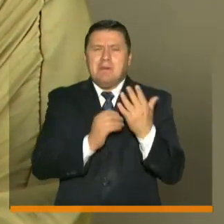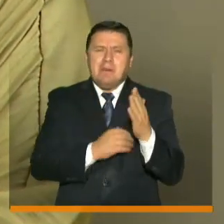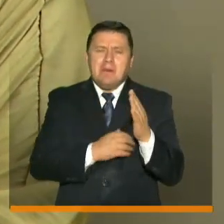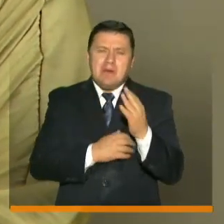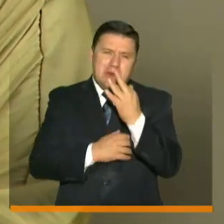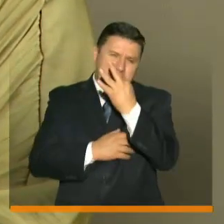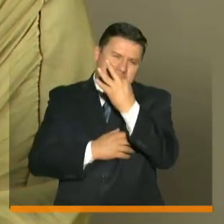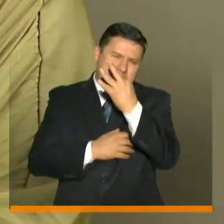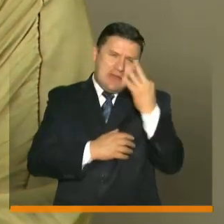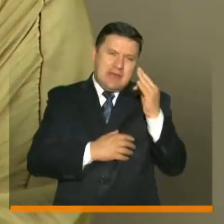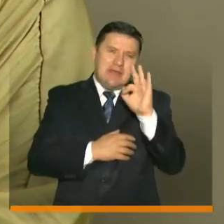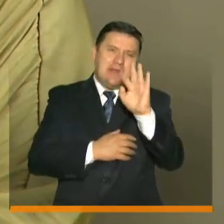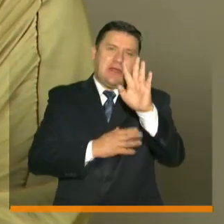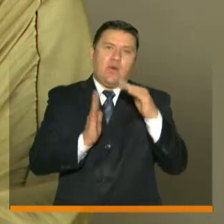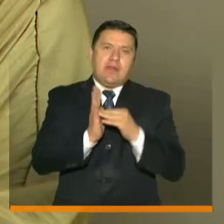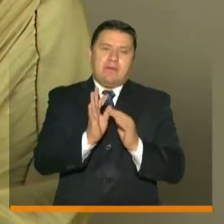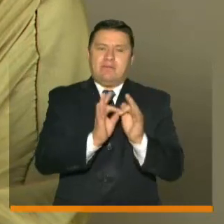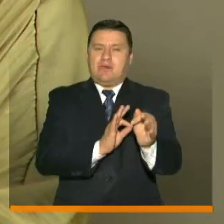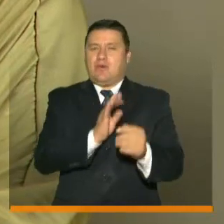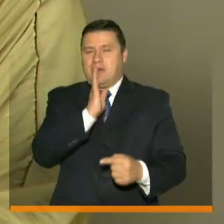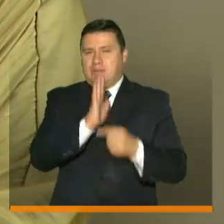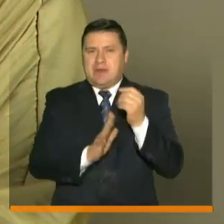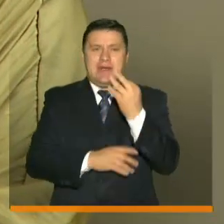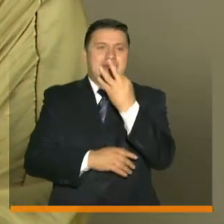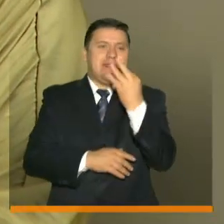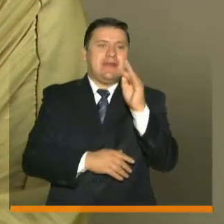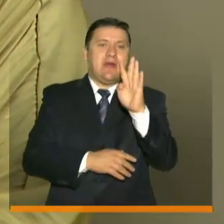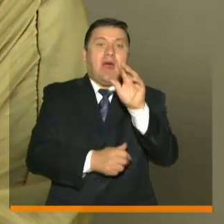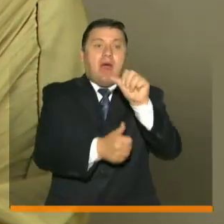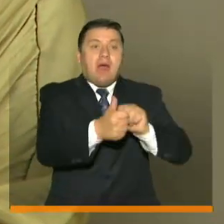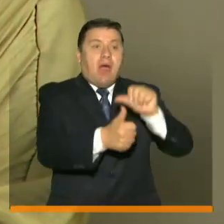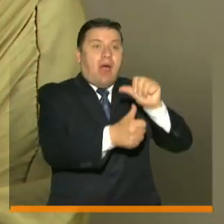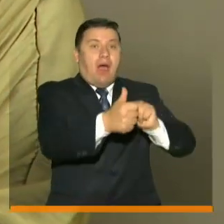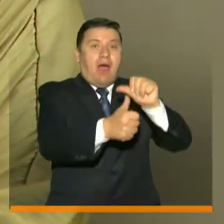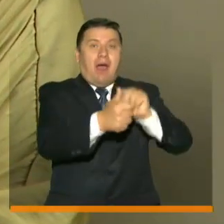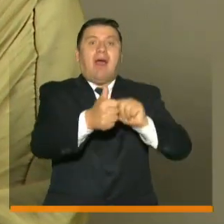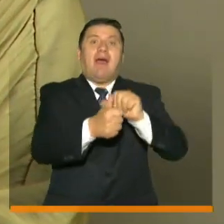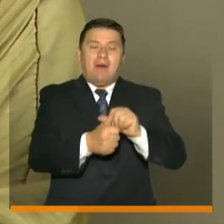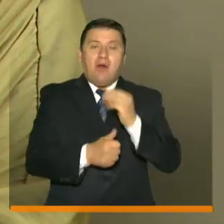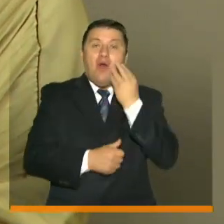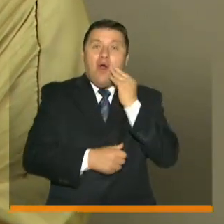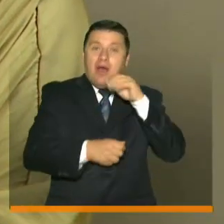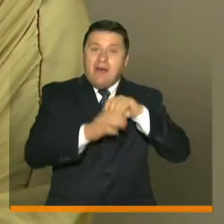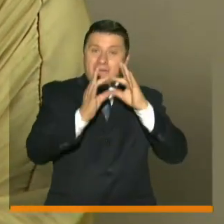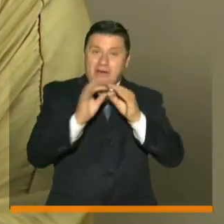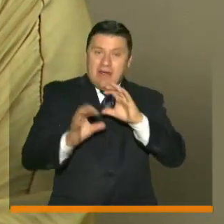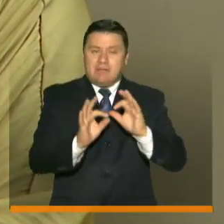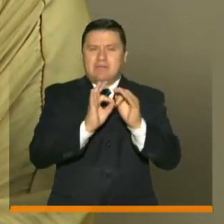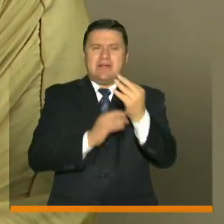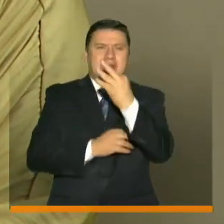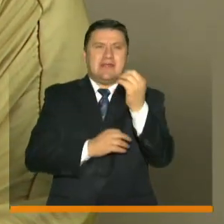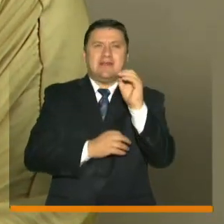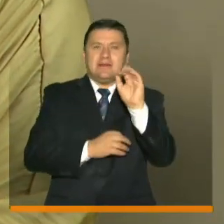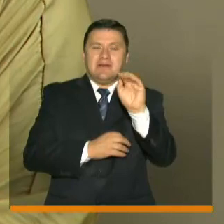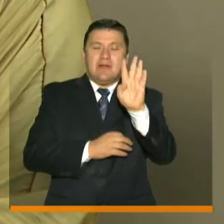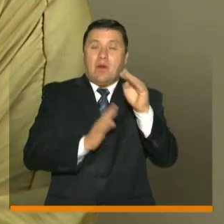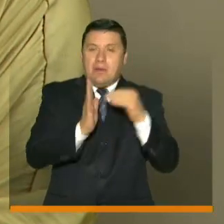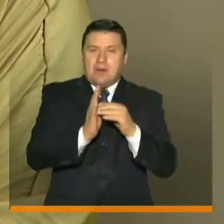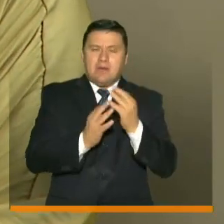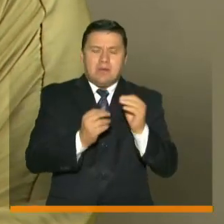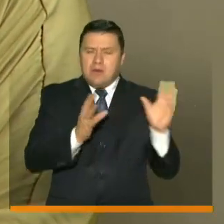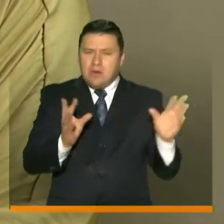promedio de 334.000 pesos, presidente, por cada uno de estos hogares. Esto nos da una inversión